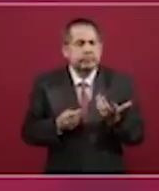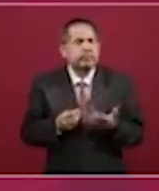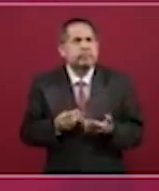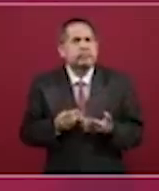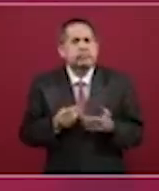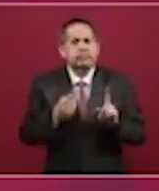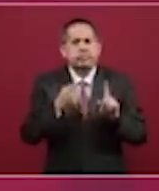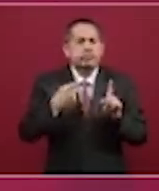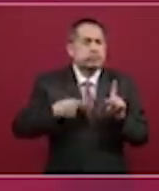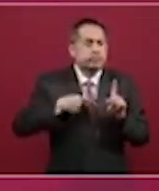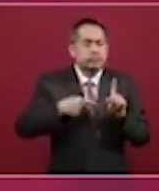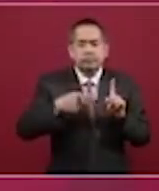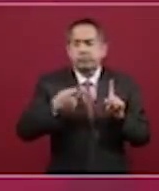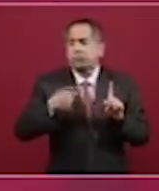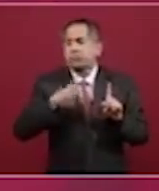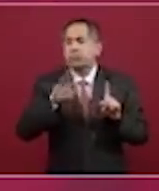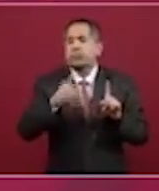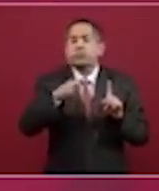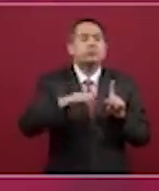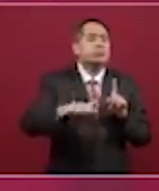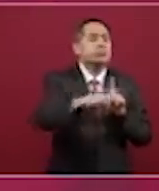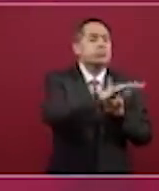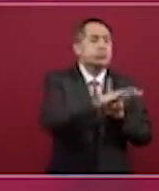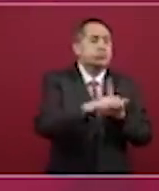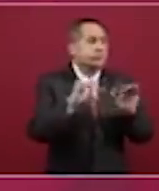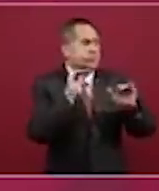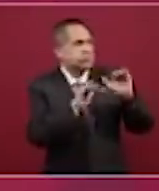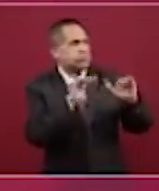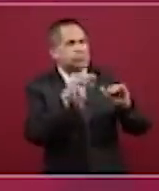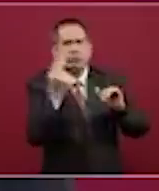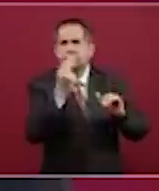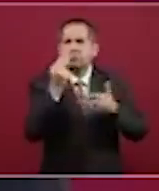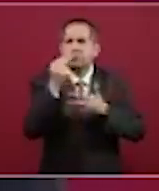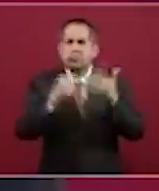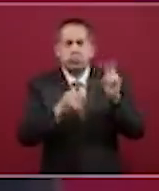las peticiones, las demandas de los ciudadanos,